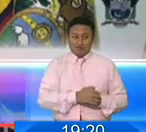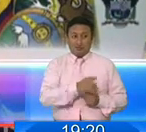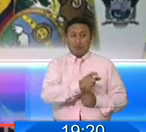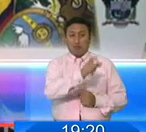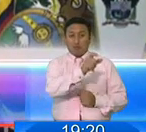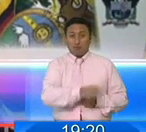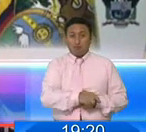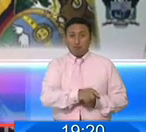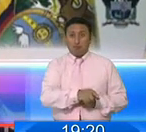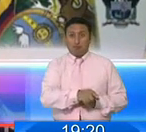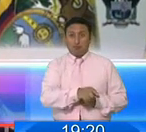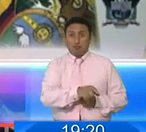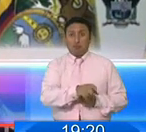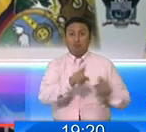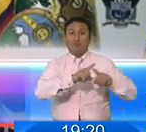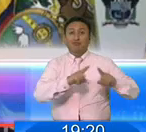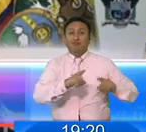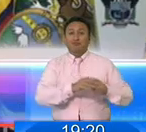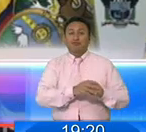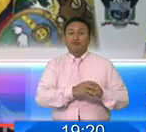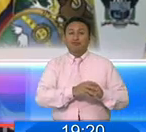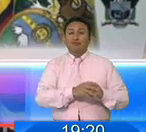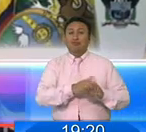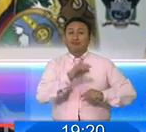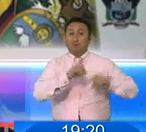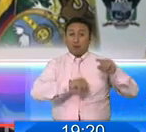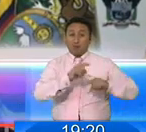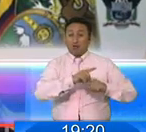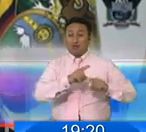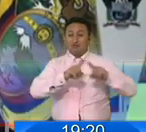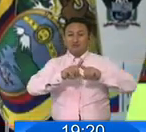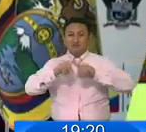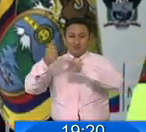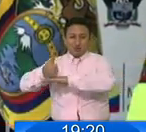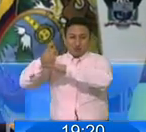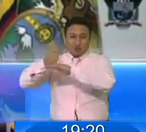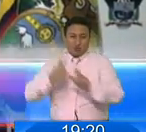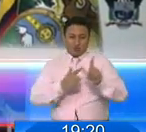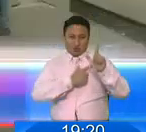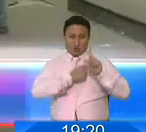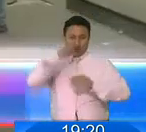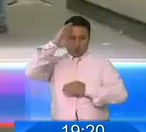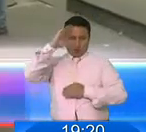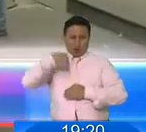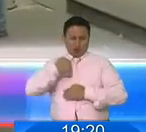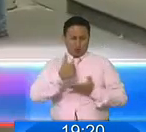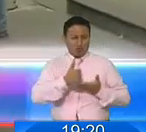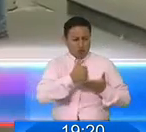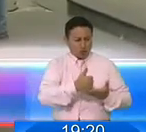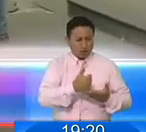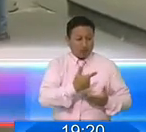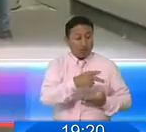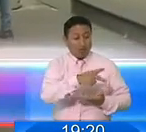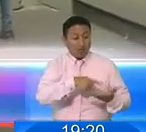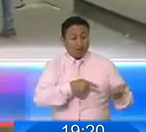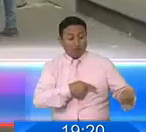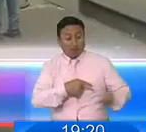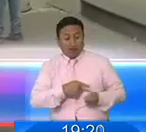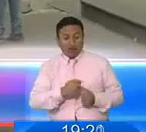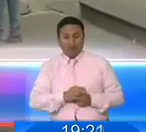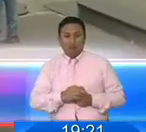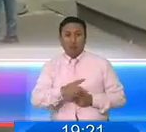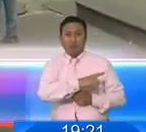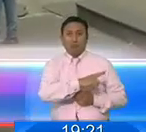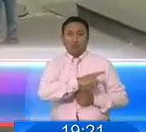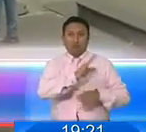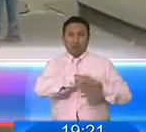tendencias de distintos tipos de amistades en diferentes fuerzas son informadas en la audiencia de flagrancia la acusada aceptó